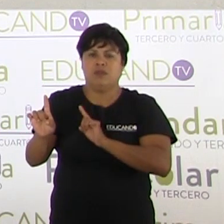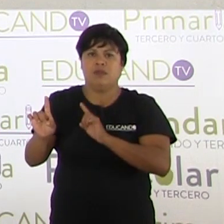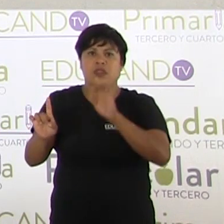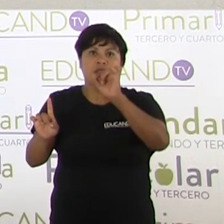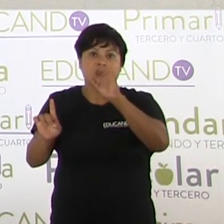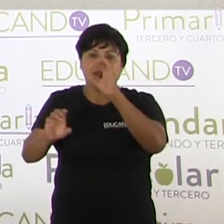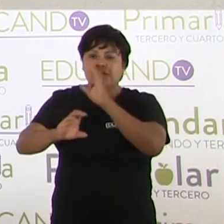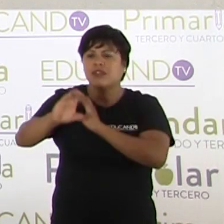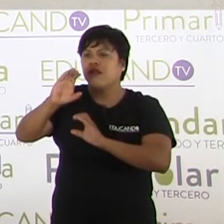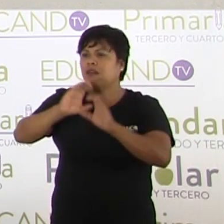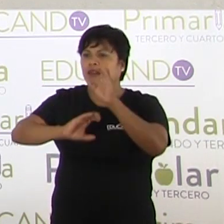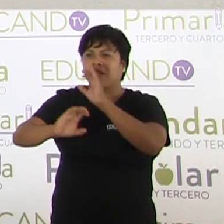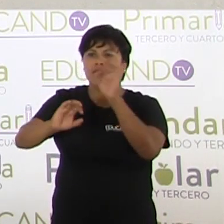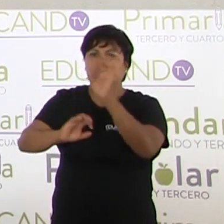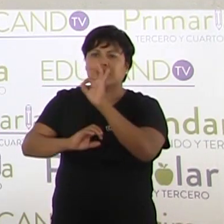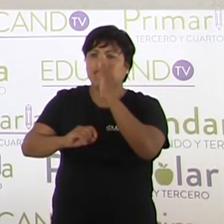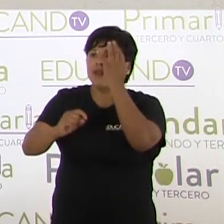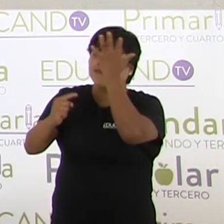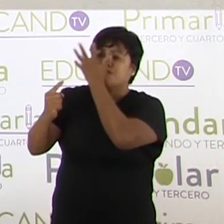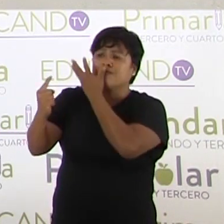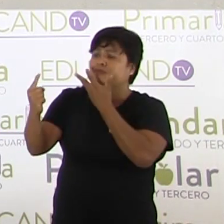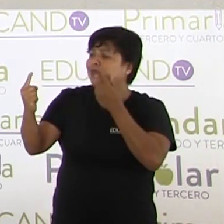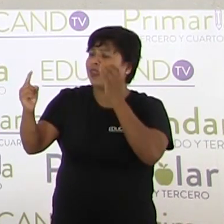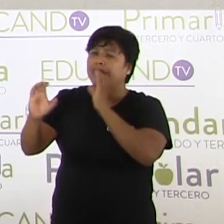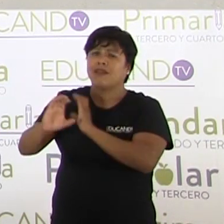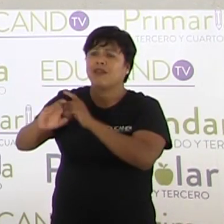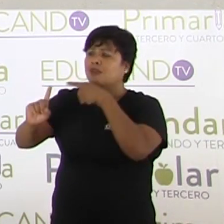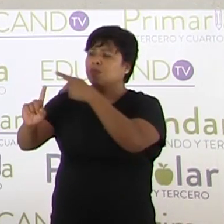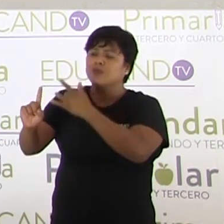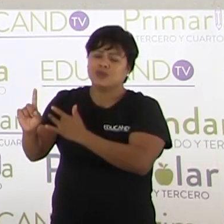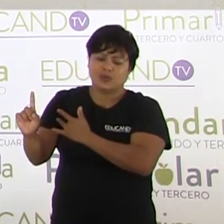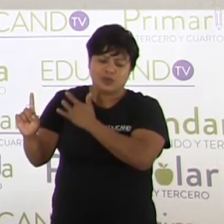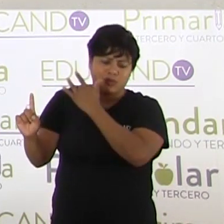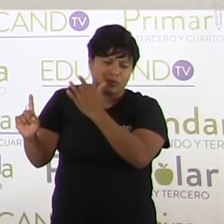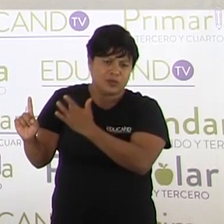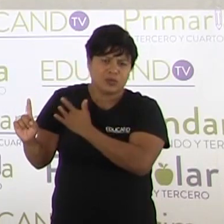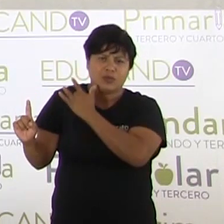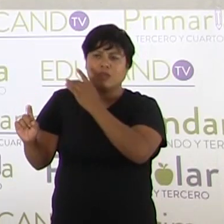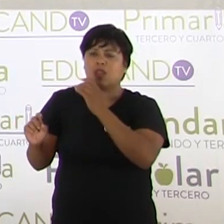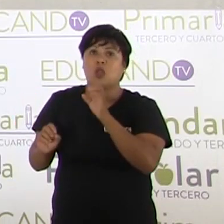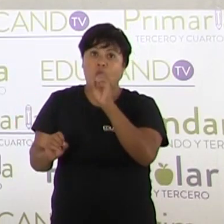se le canta a su belleza, a su sensibilidad,